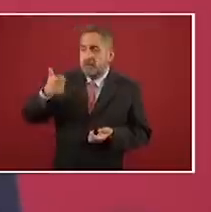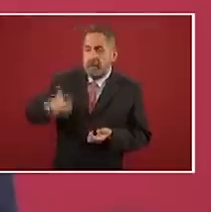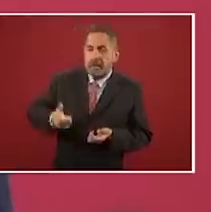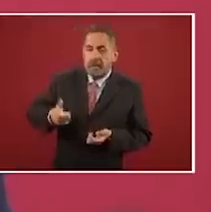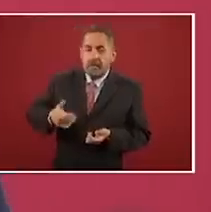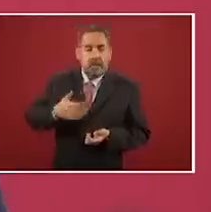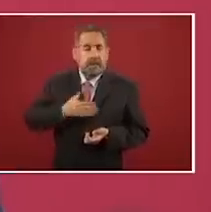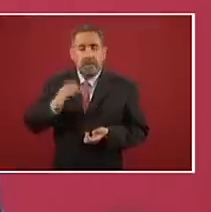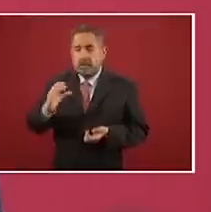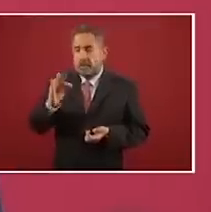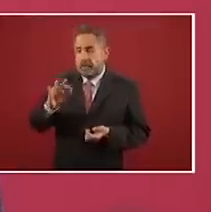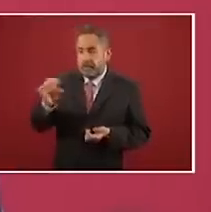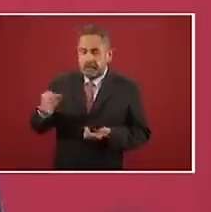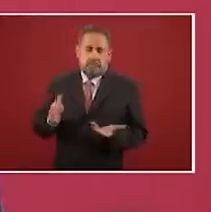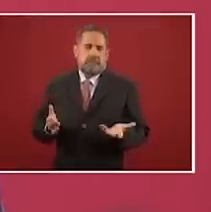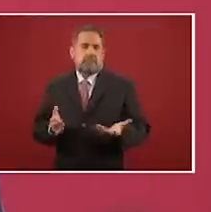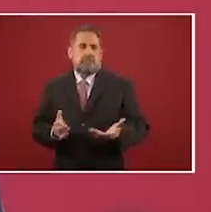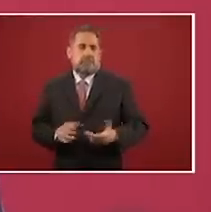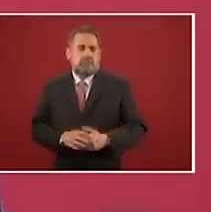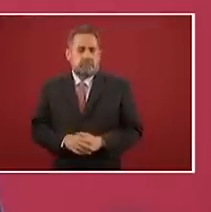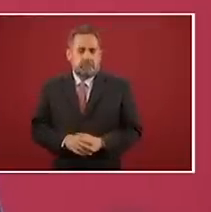de la Comisión Federal de Electricidad.